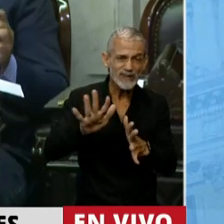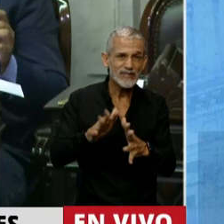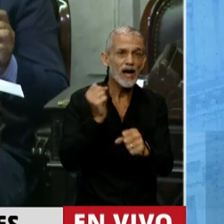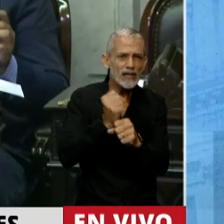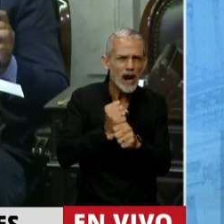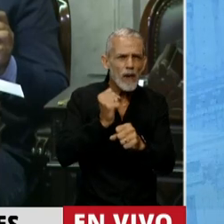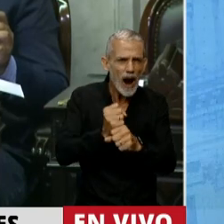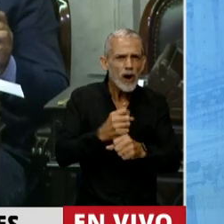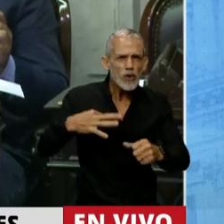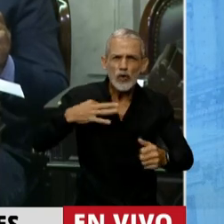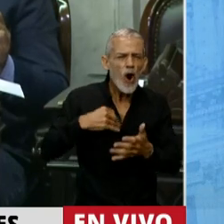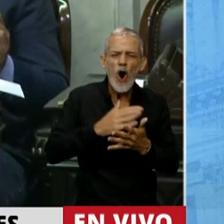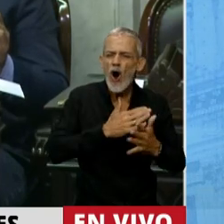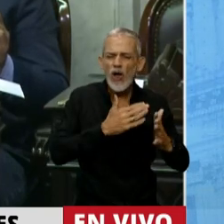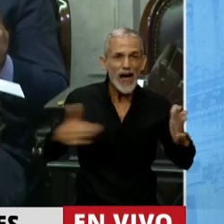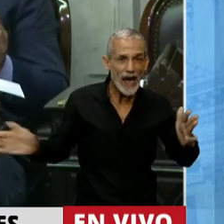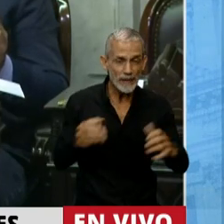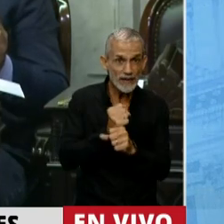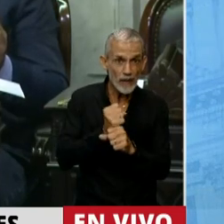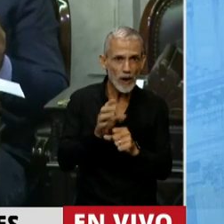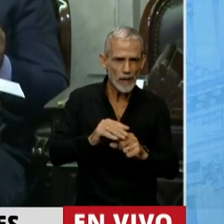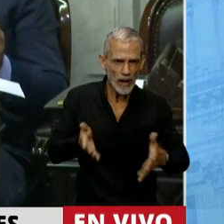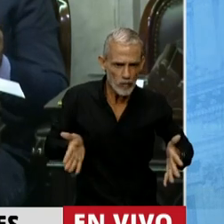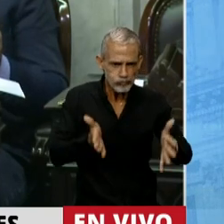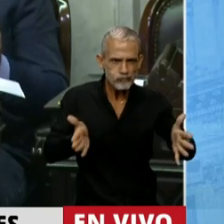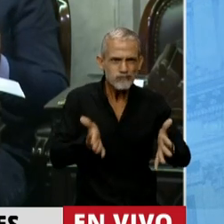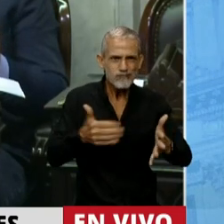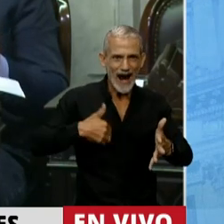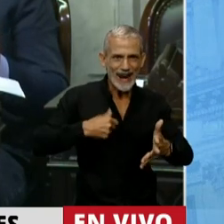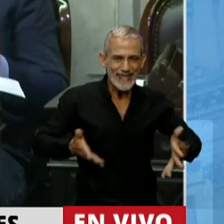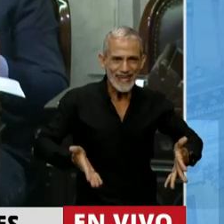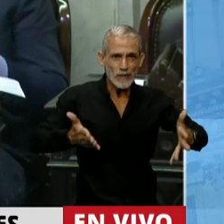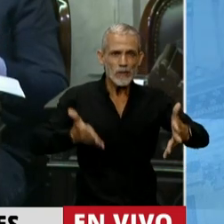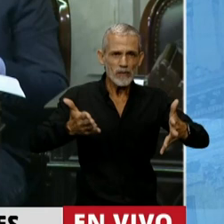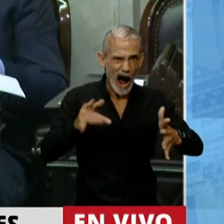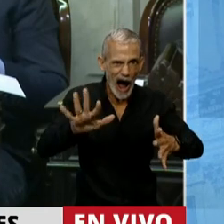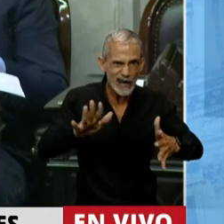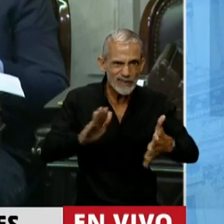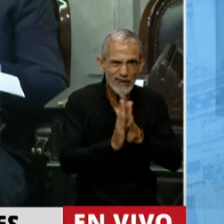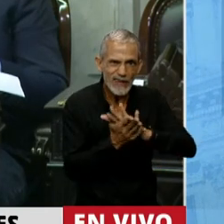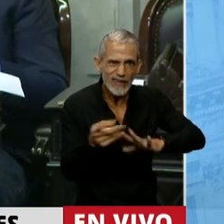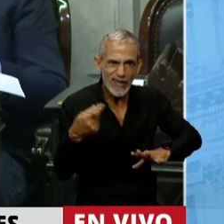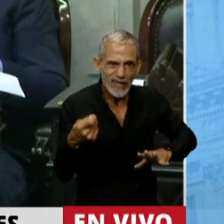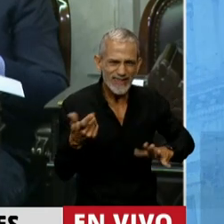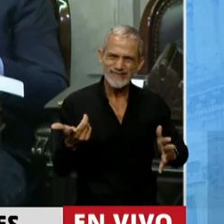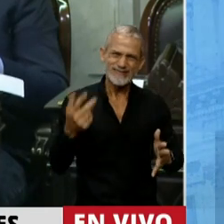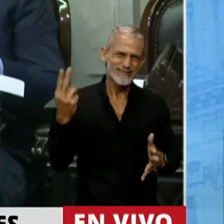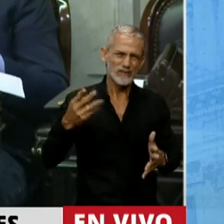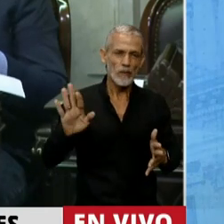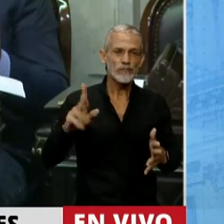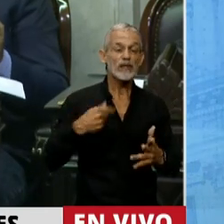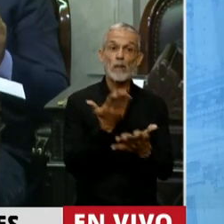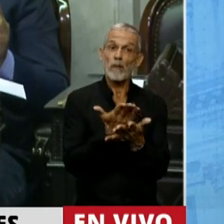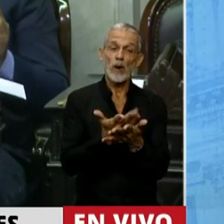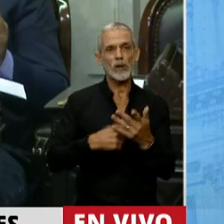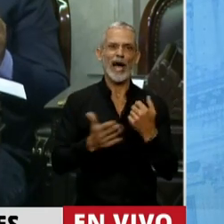trabajaron toda la vida para poner de pie a este país. Y cuando nos dicen de que esta